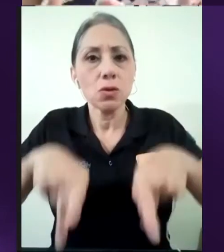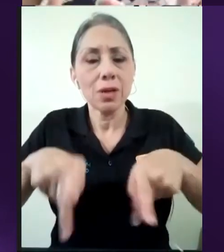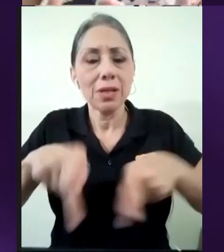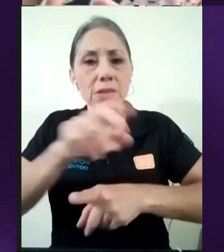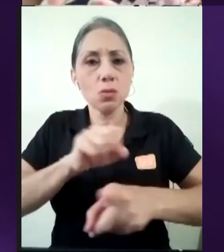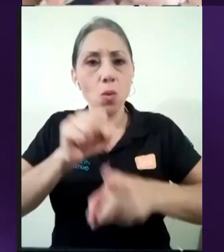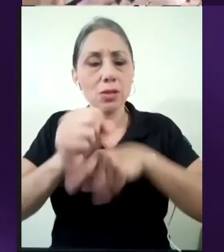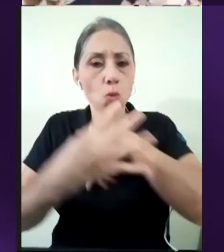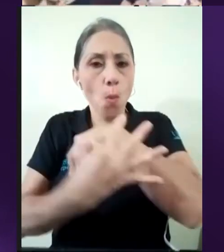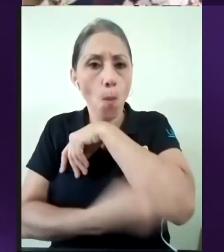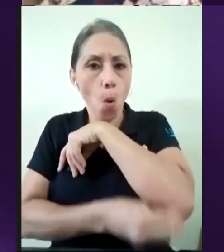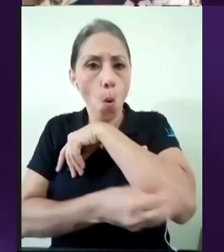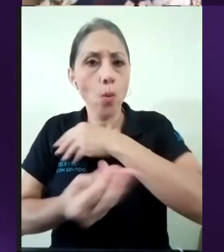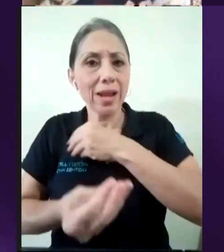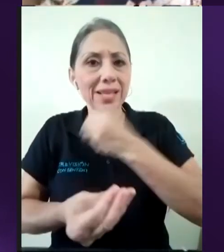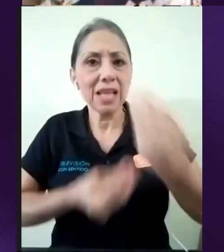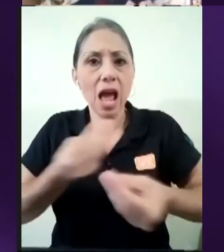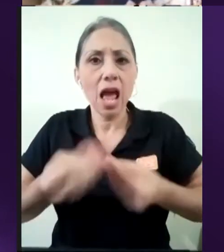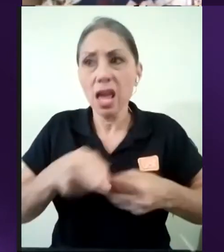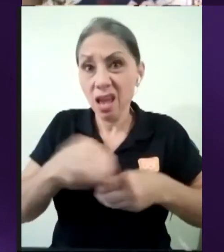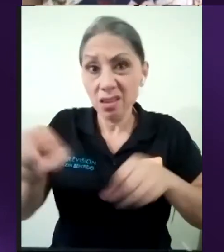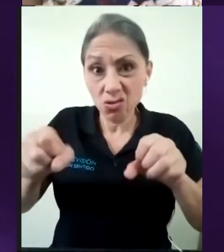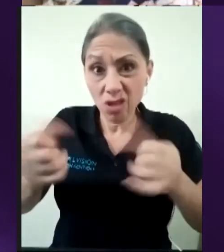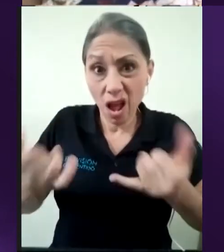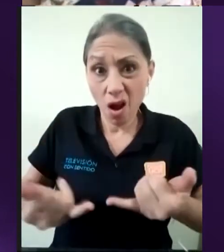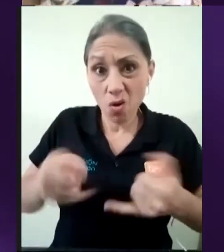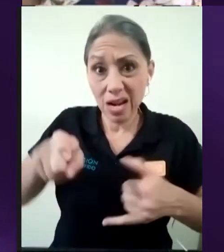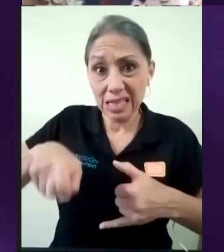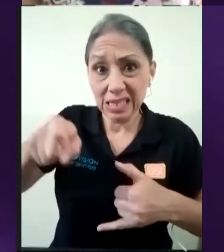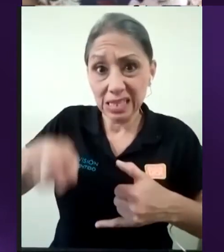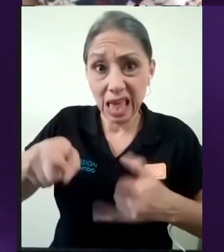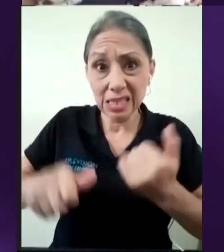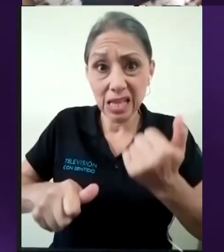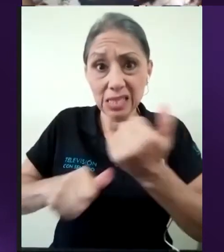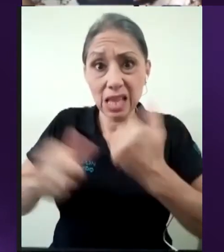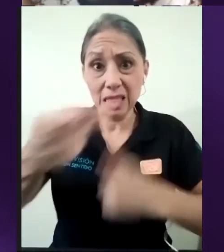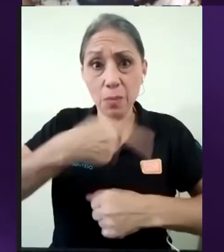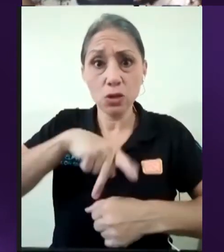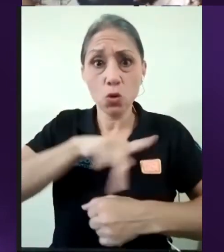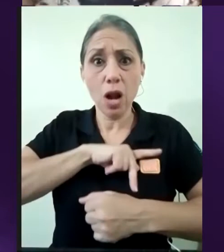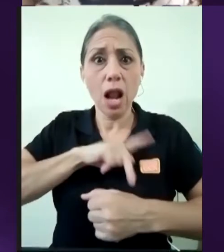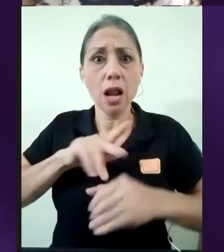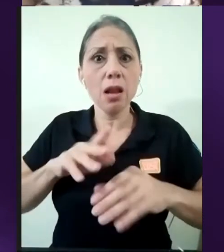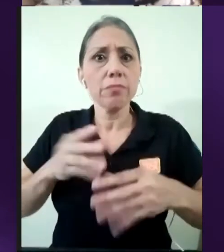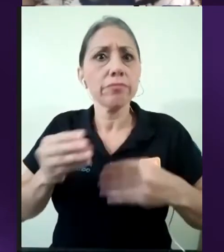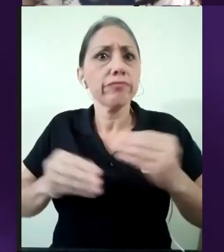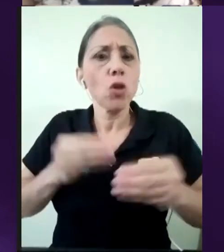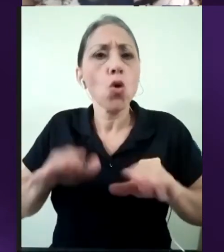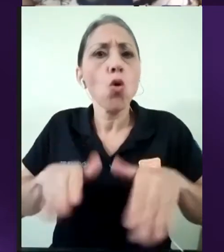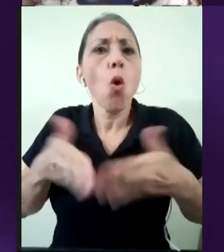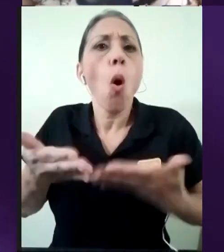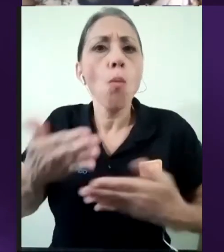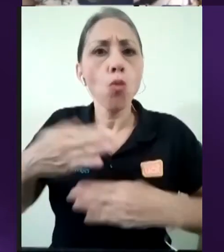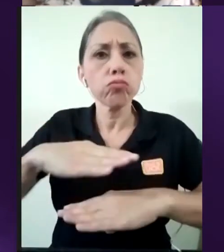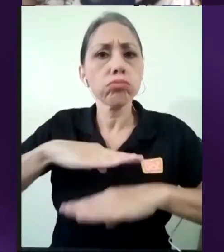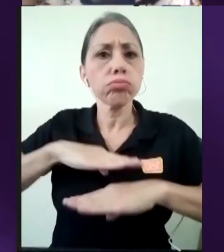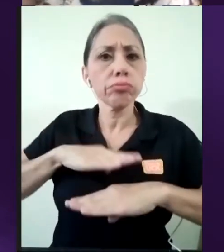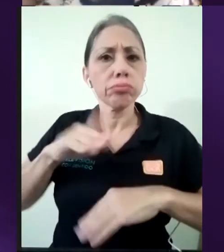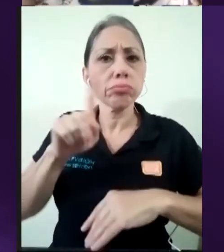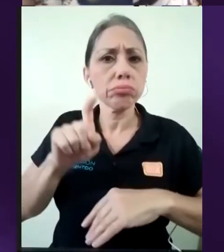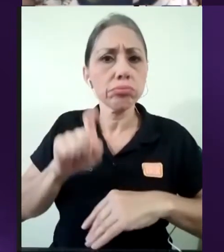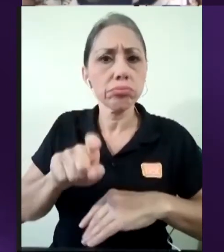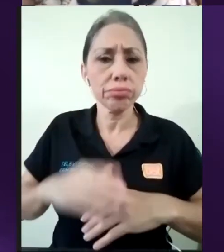solventar esta necesidad de un asistente personal? Dentro del CONAPDIS, con relación a